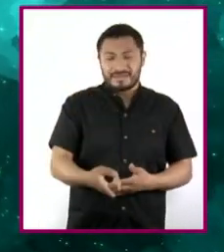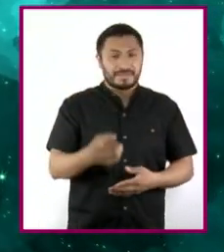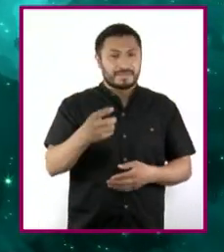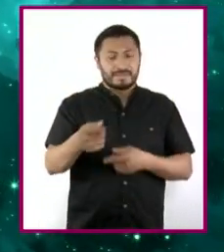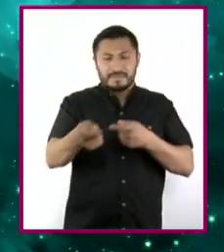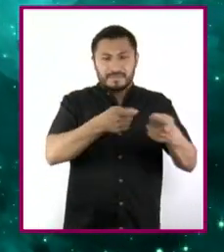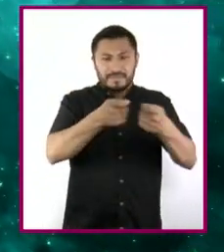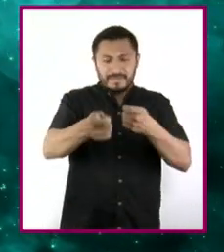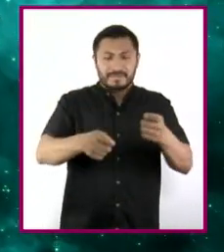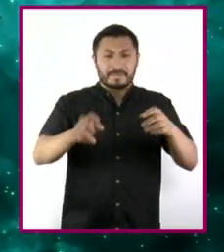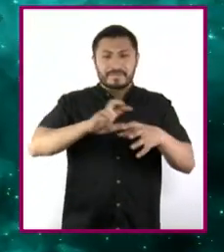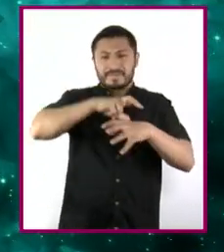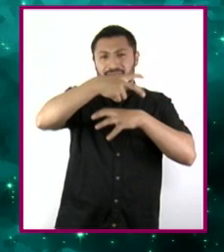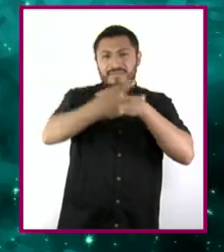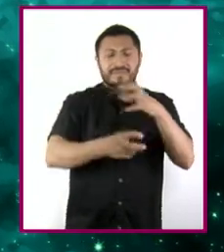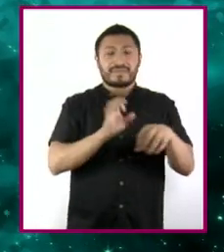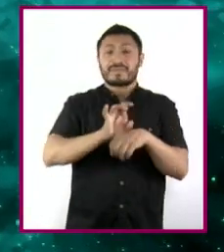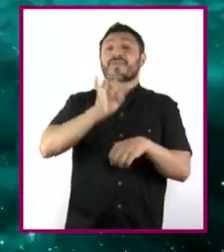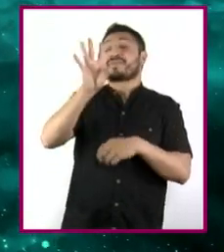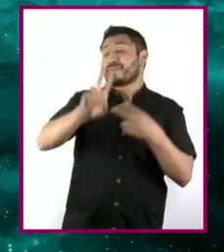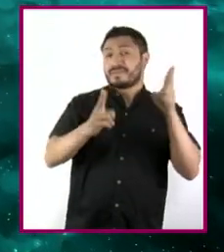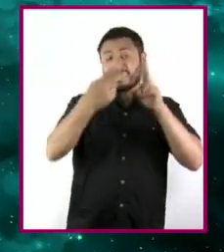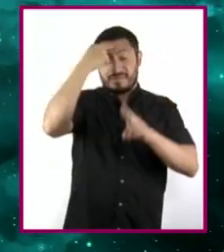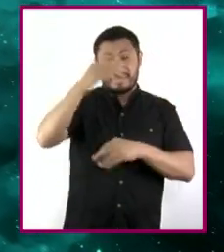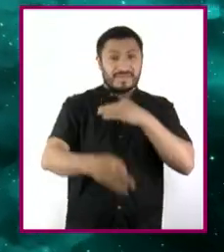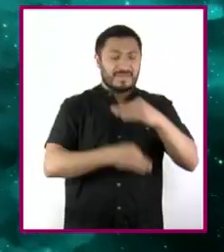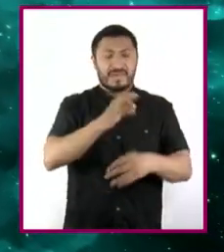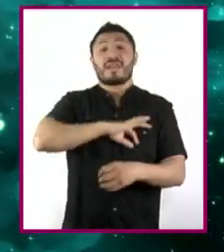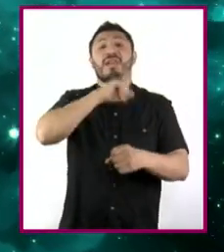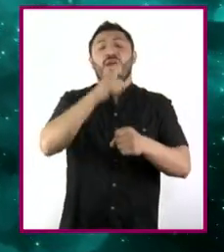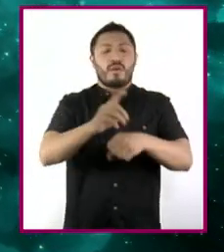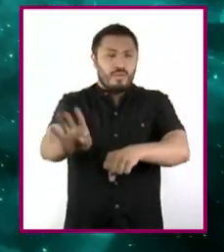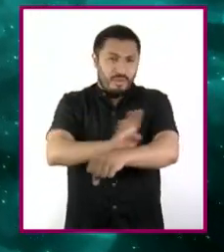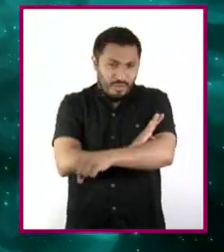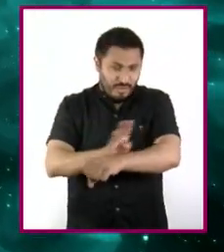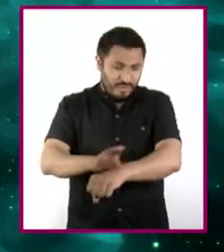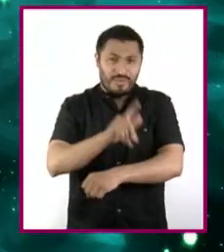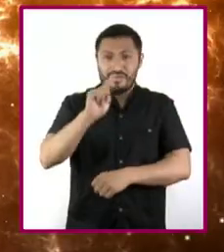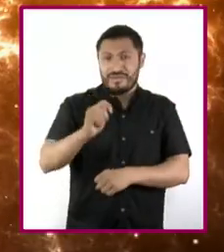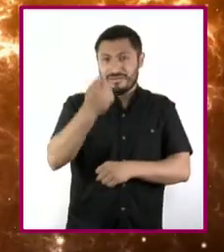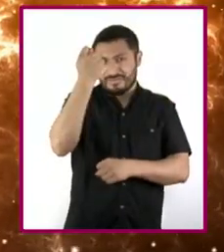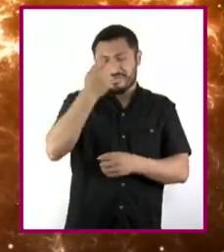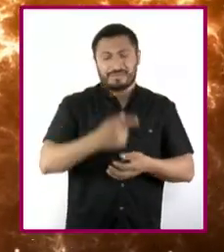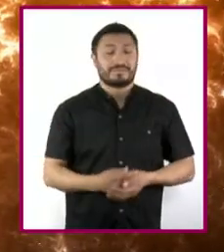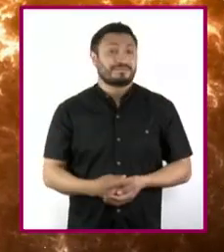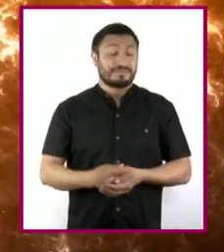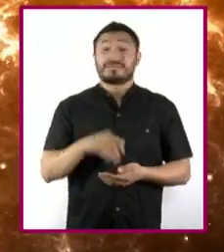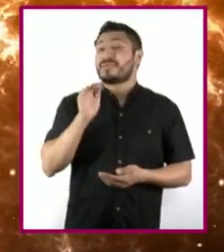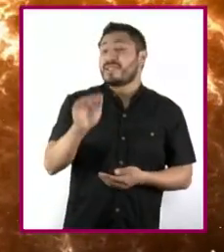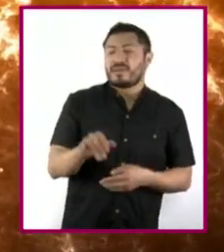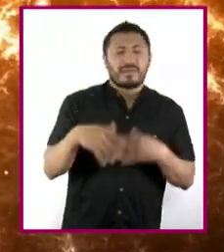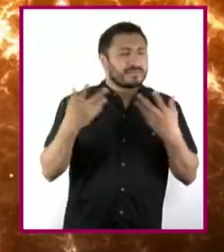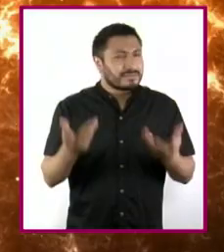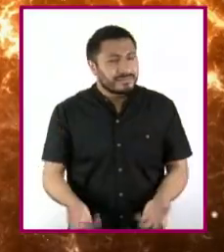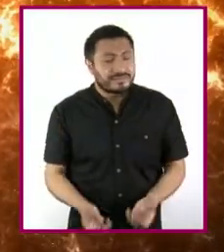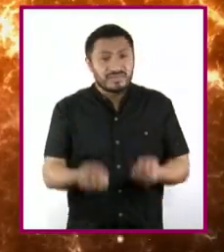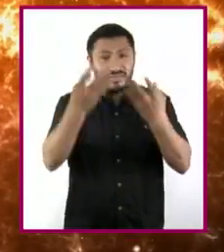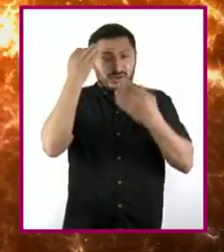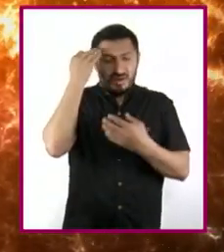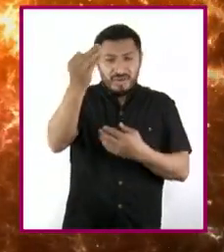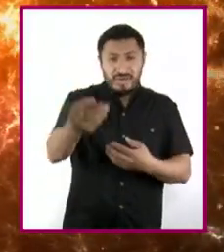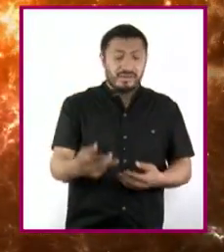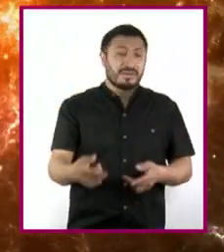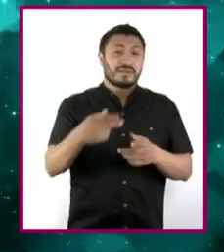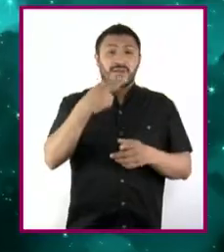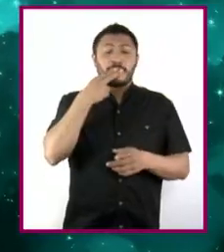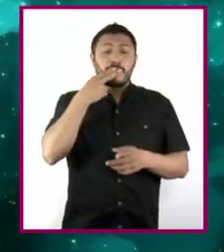regulación de los satélites que van al espacio para que todos tengan oportunidad de beneficiarse de esta tecnología. Axel, ¿y cuánto tiempo dura activo